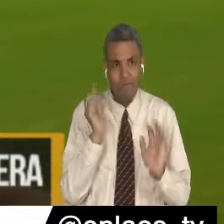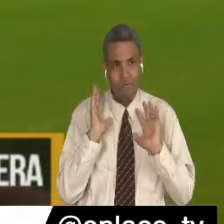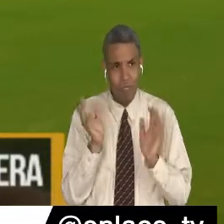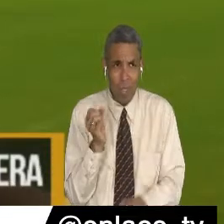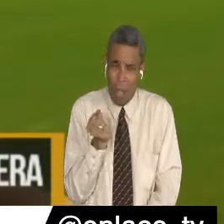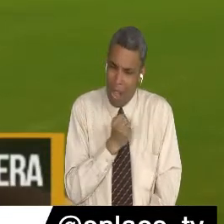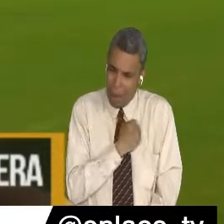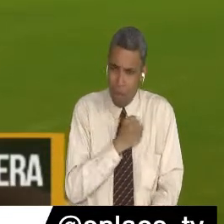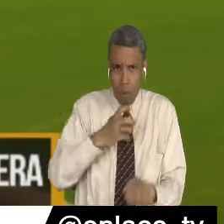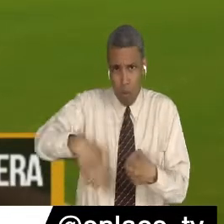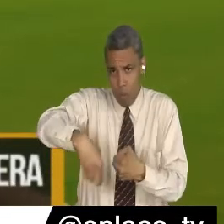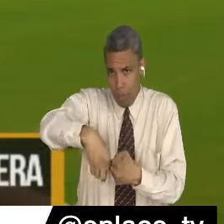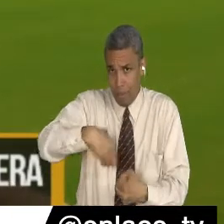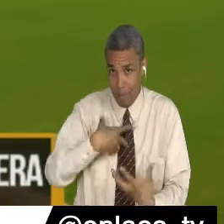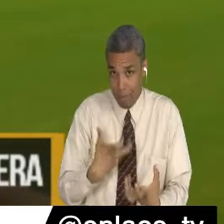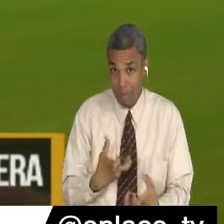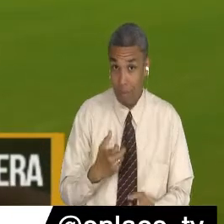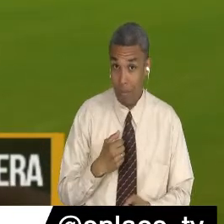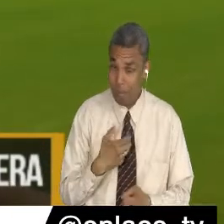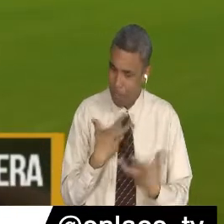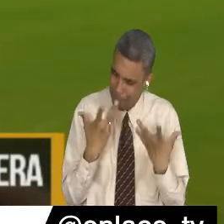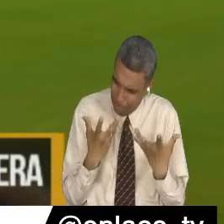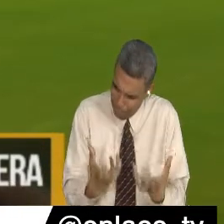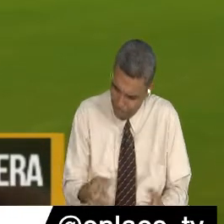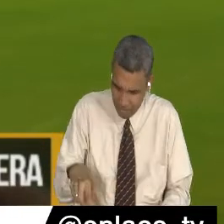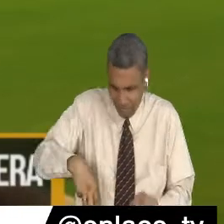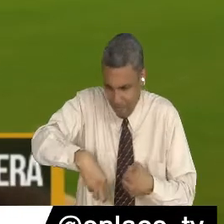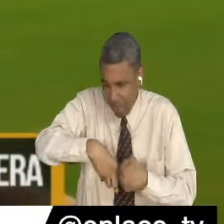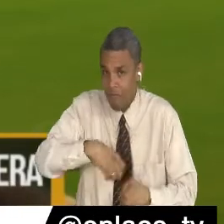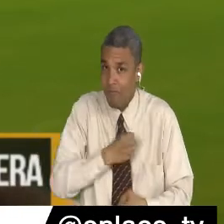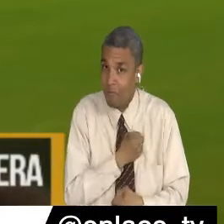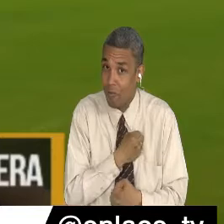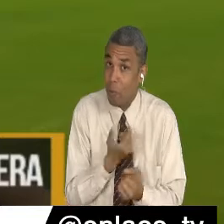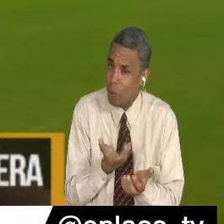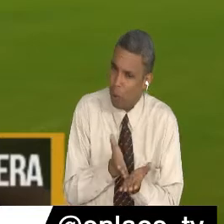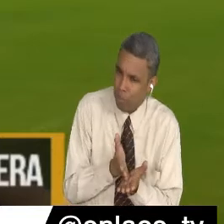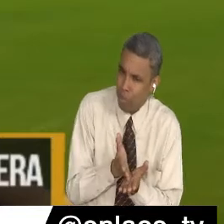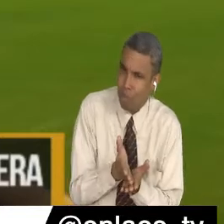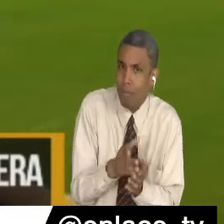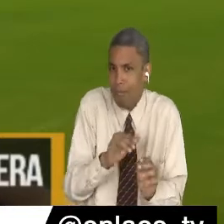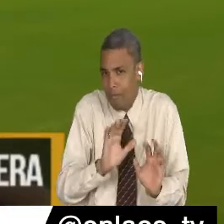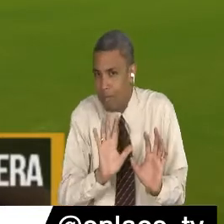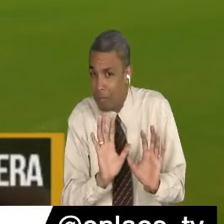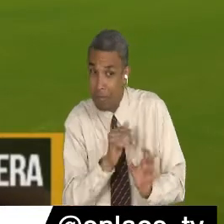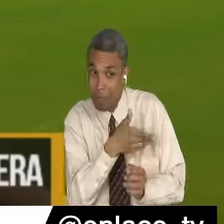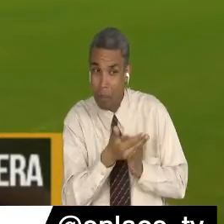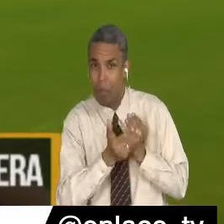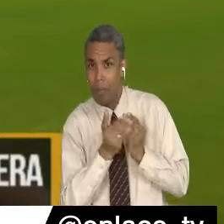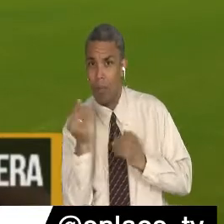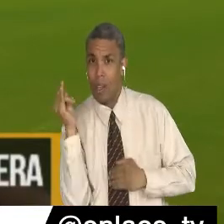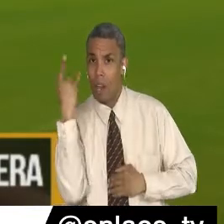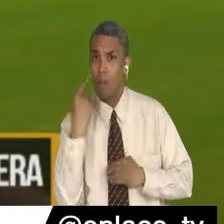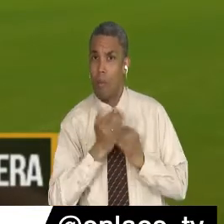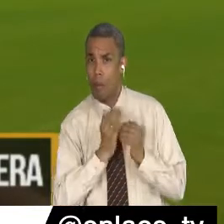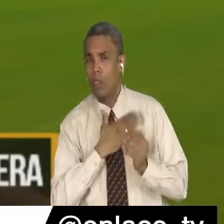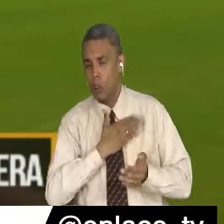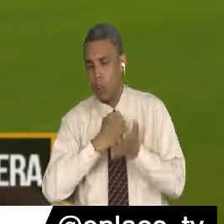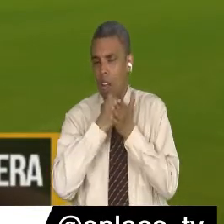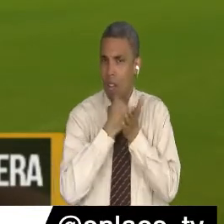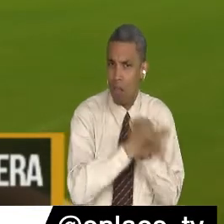fundamental y aprendí a quererla y la seguiré queriendo, y voy a estar ahí ayudándoles en lo que ellos soliciten y voy a estar muy